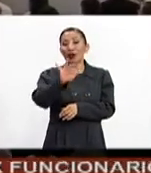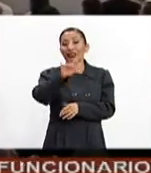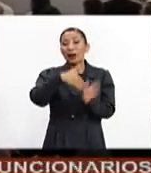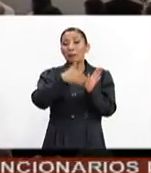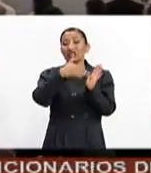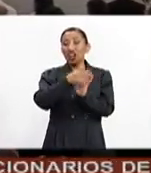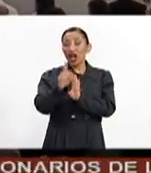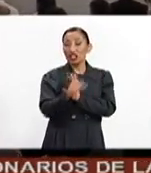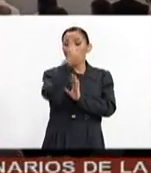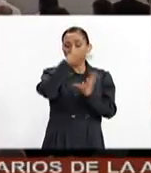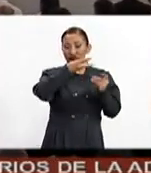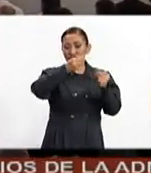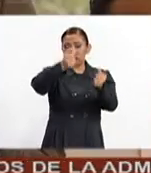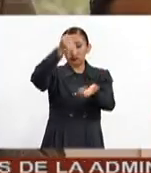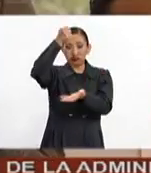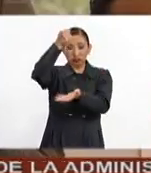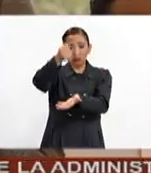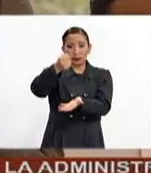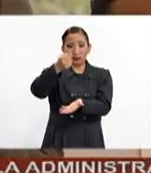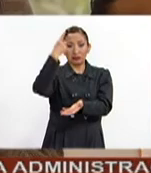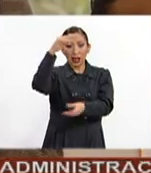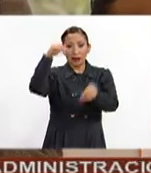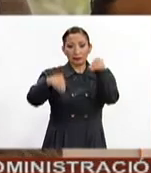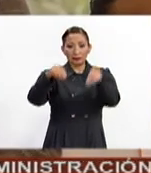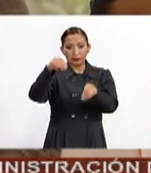350 millones de dólares invertidos.